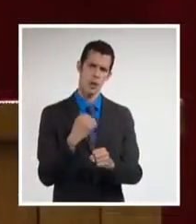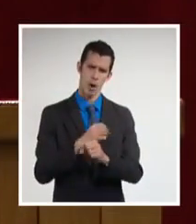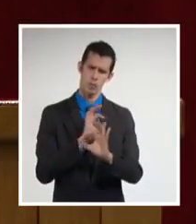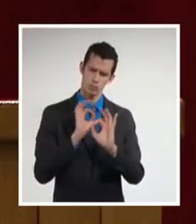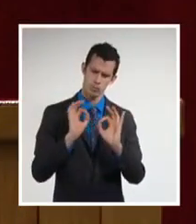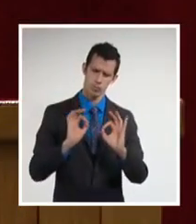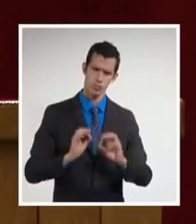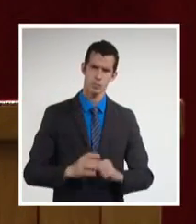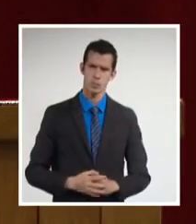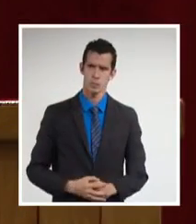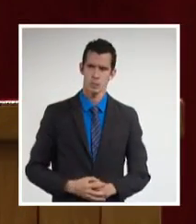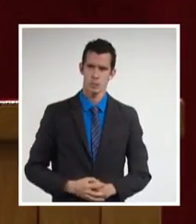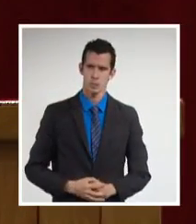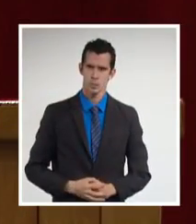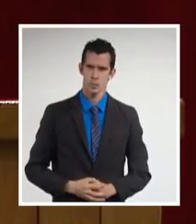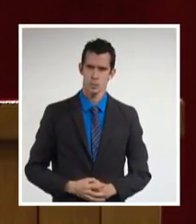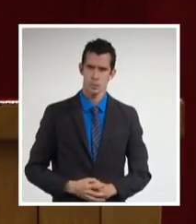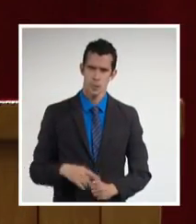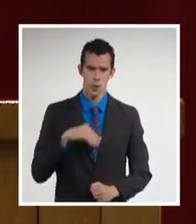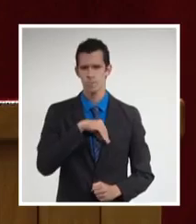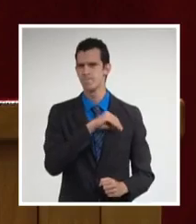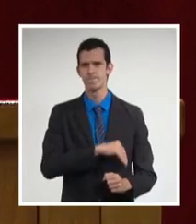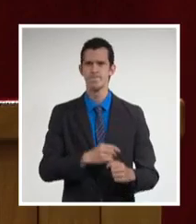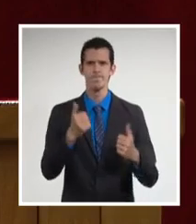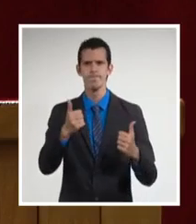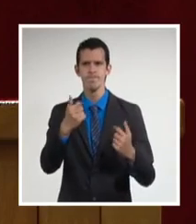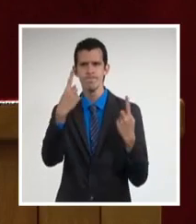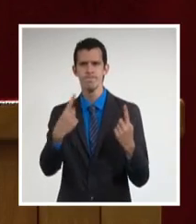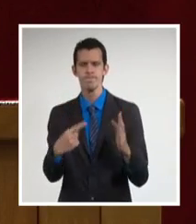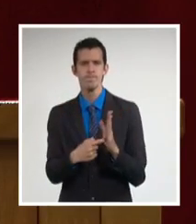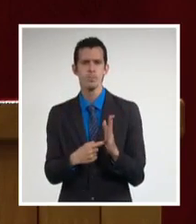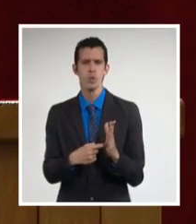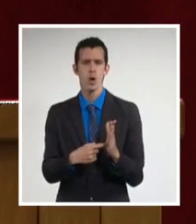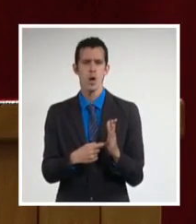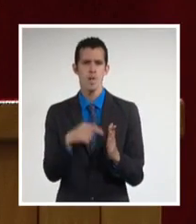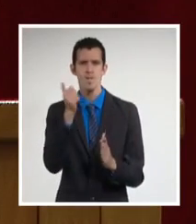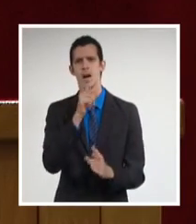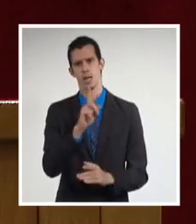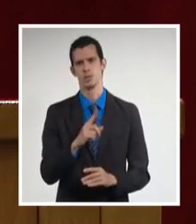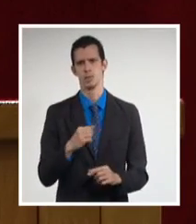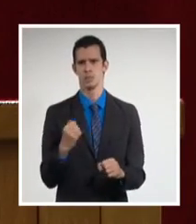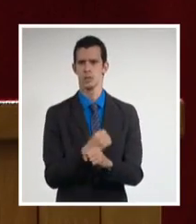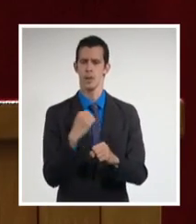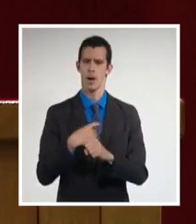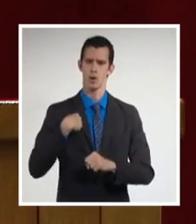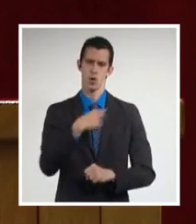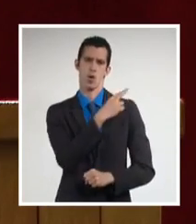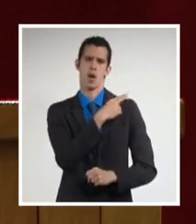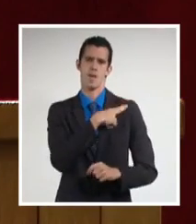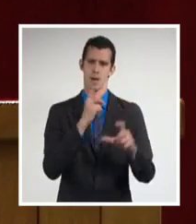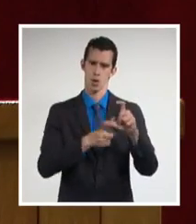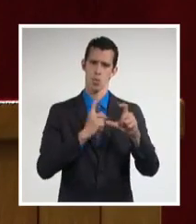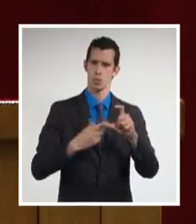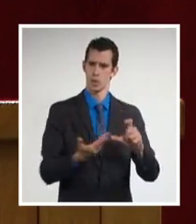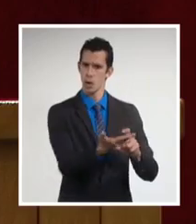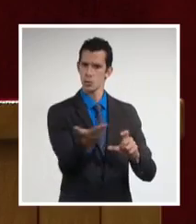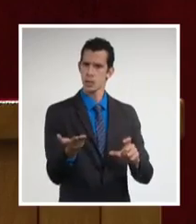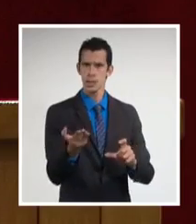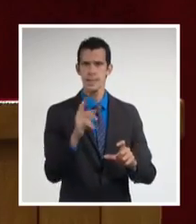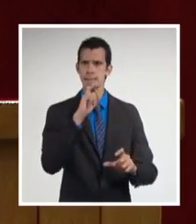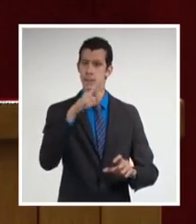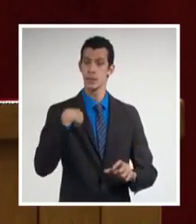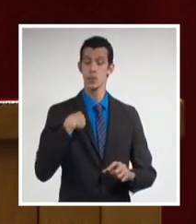Es un honor, un privilegio y un gran desafío dirigir el Partido de los Comunistas Cubanos,